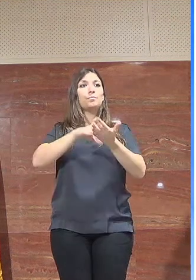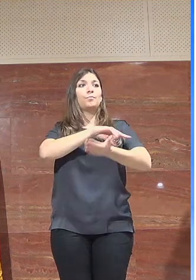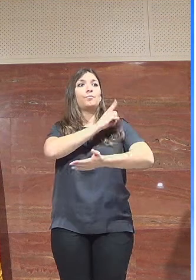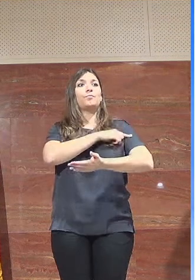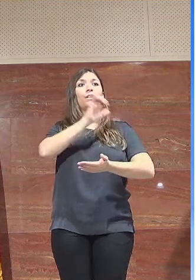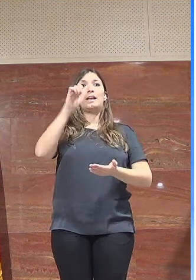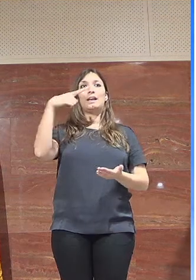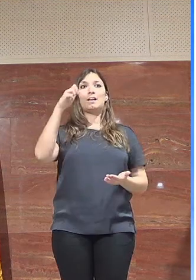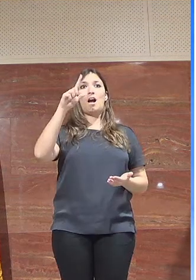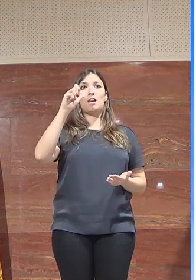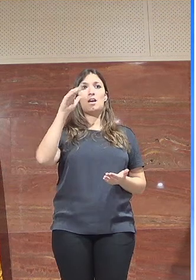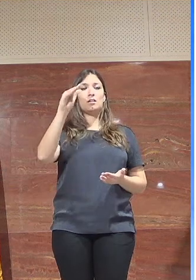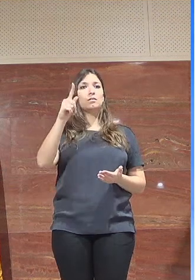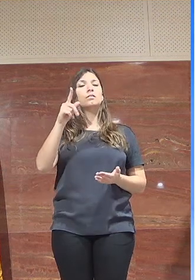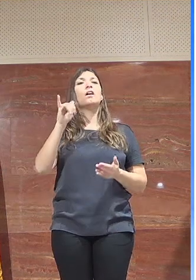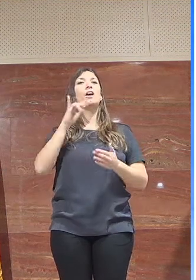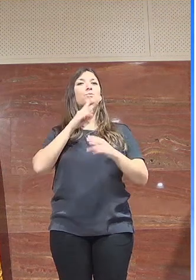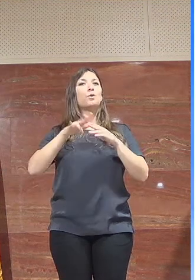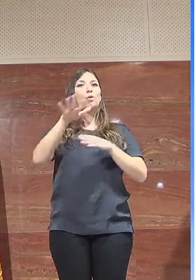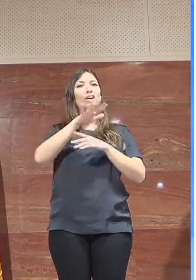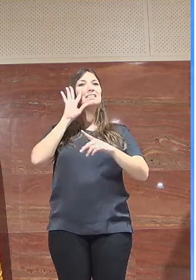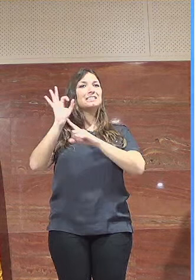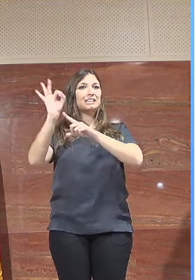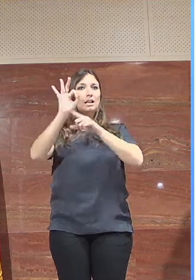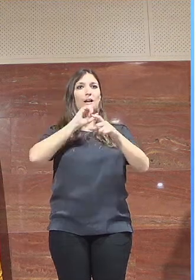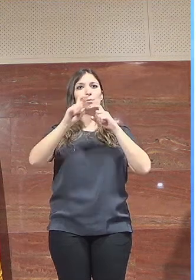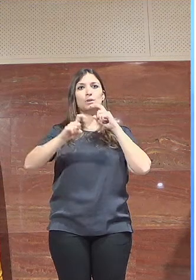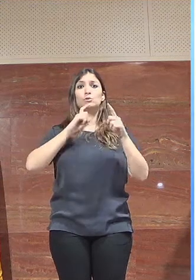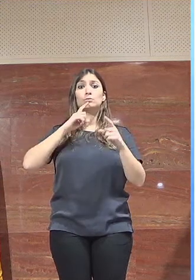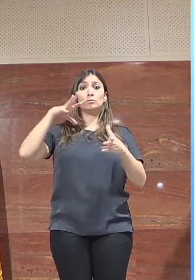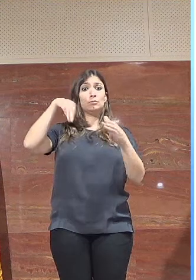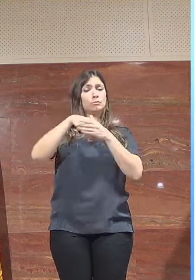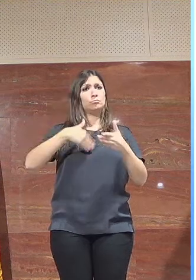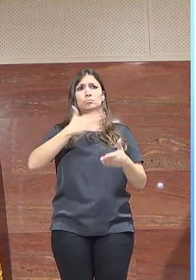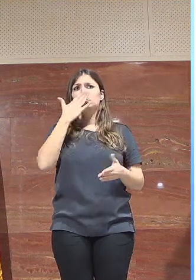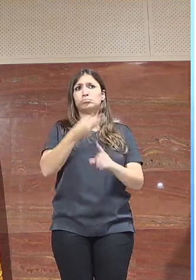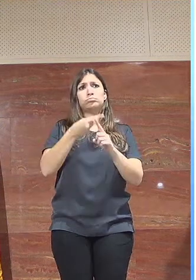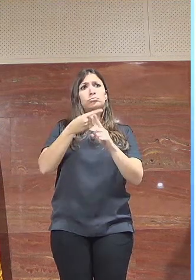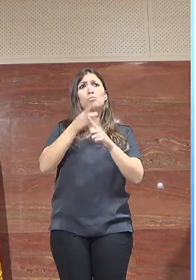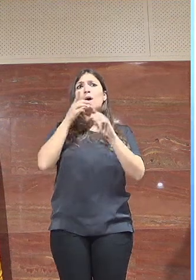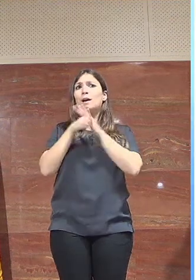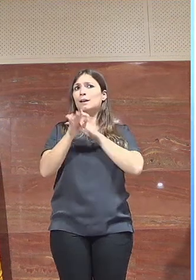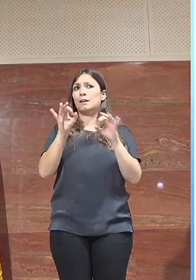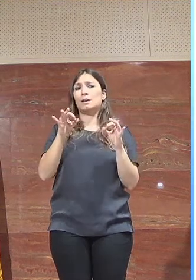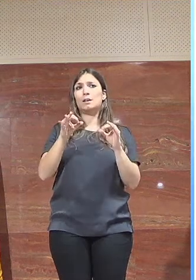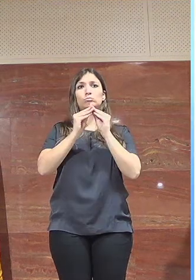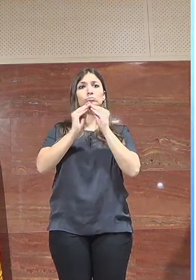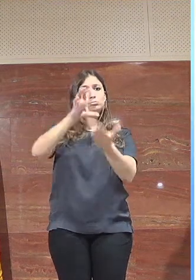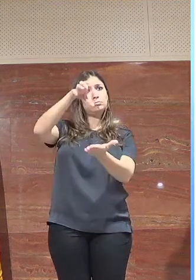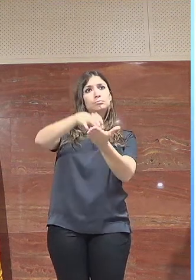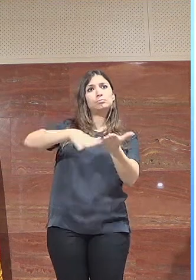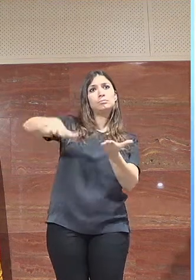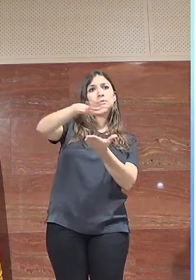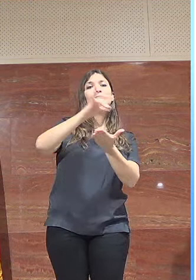Egalac tiene un panel de señalización, aparte de que en sí mismo es una buena práctica por la accesibilidad de las instalaciones, tiene